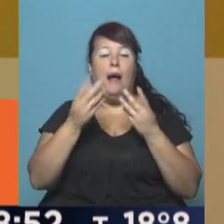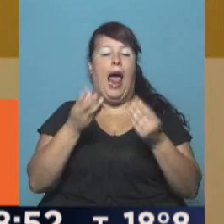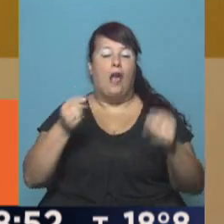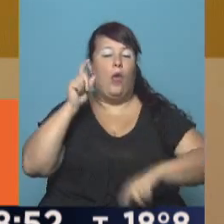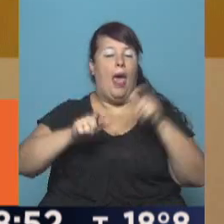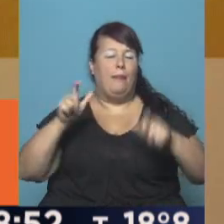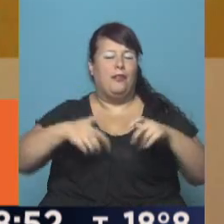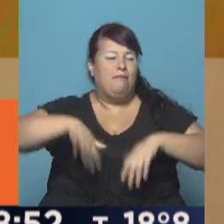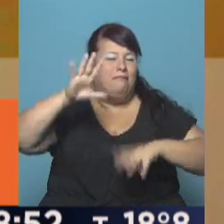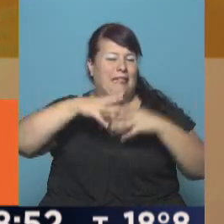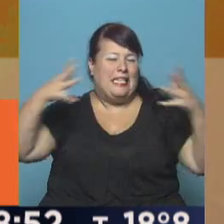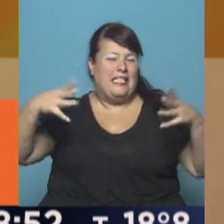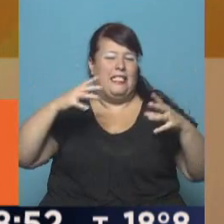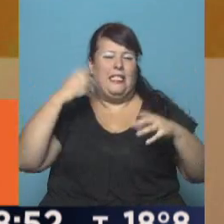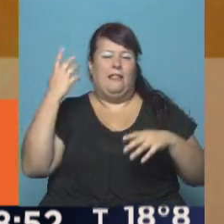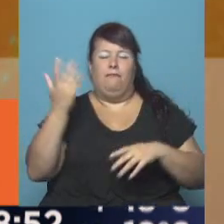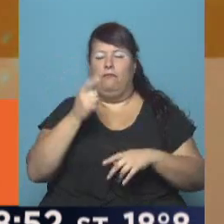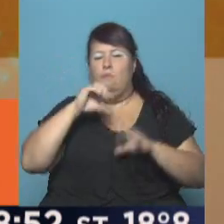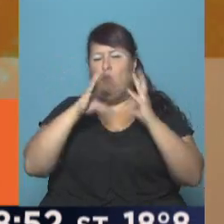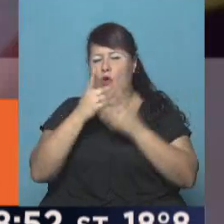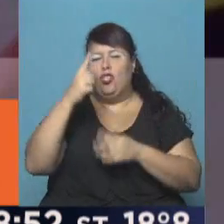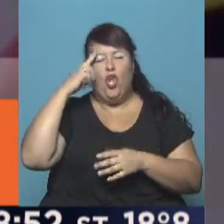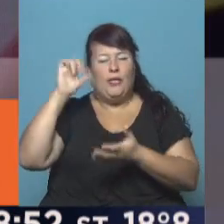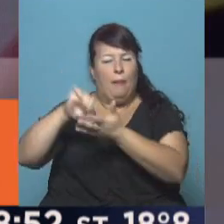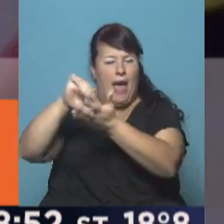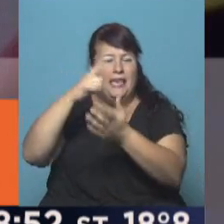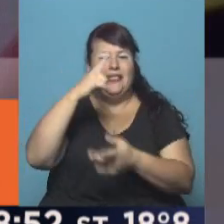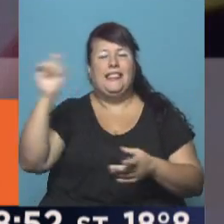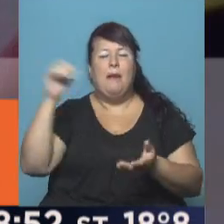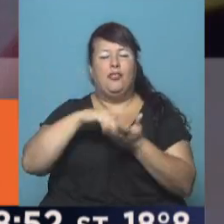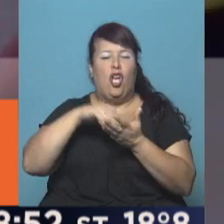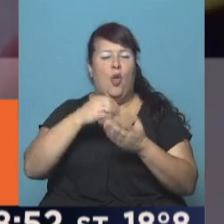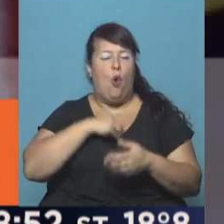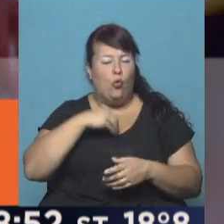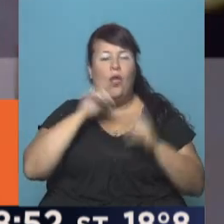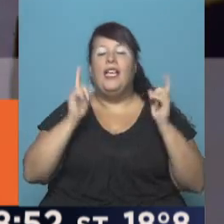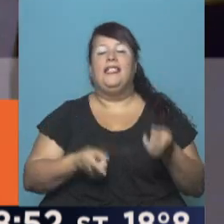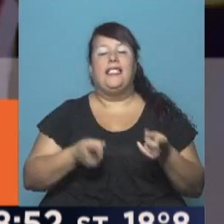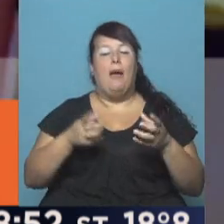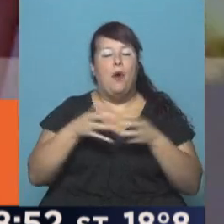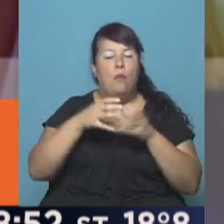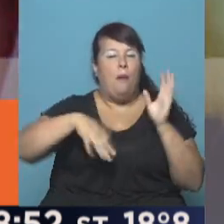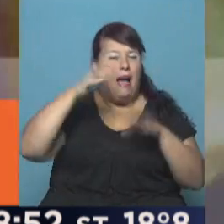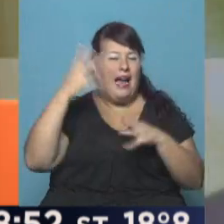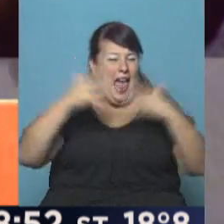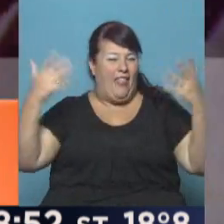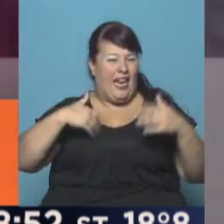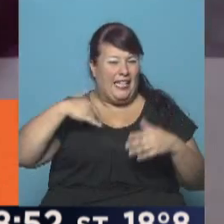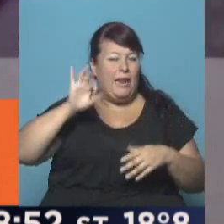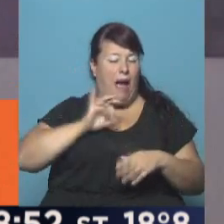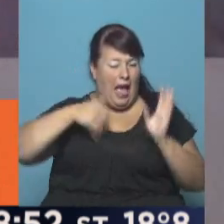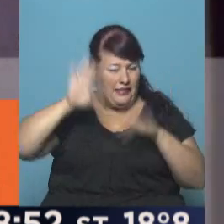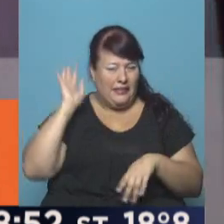humanitaria más grande antigua del mundo con presencia en 190 países y en millones de voluntarios y también la organización humanitaria más grande de la argentina y la más antigua